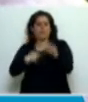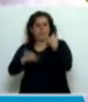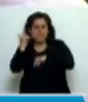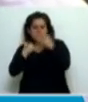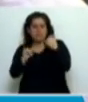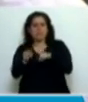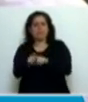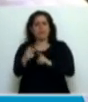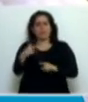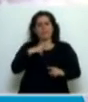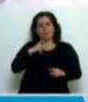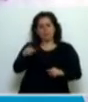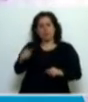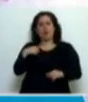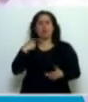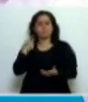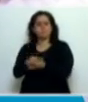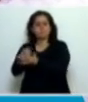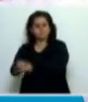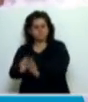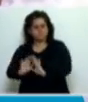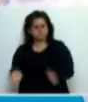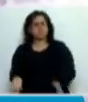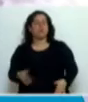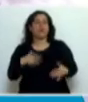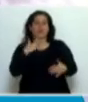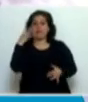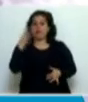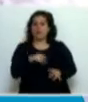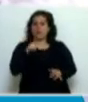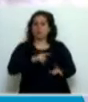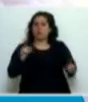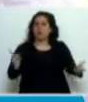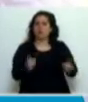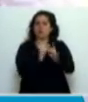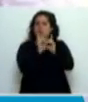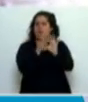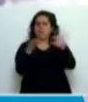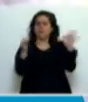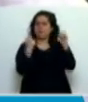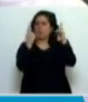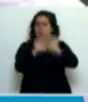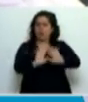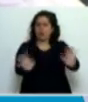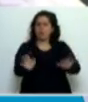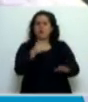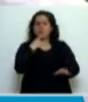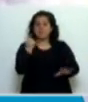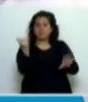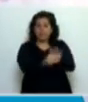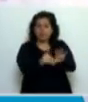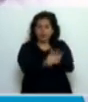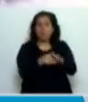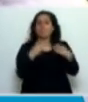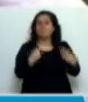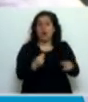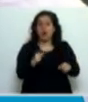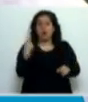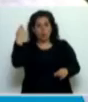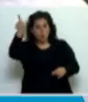del régimen previsional. La verdad es que esto se resume en una sola frase. Ha sido creado este fondo para